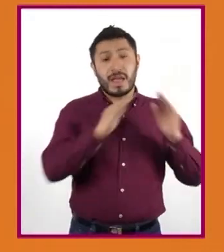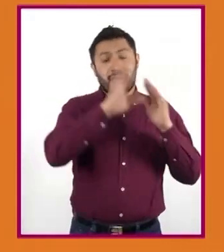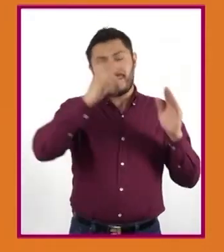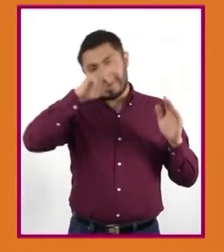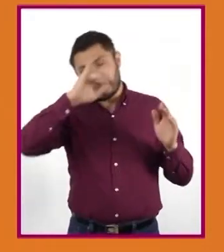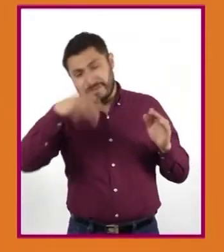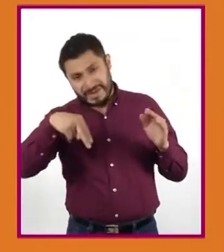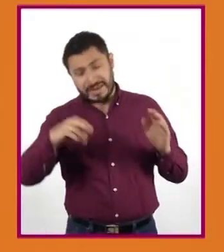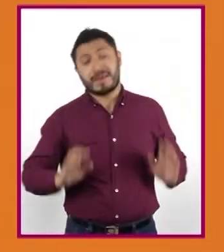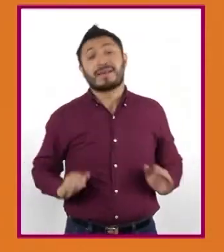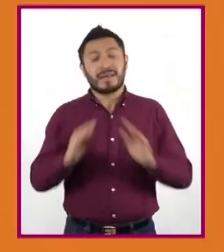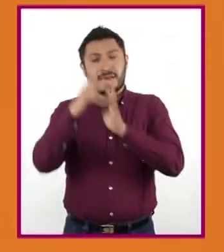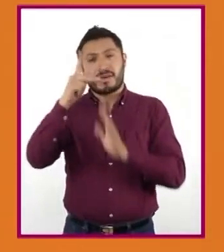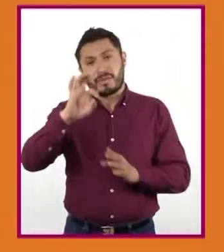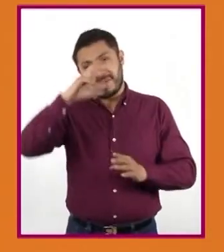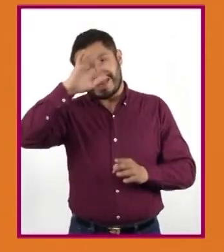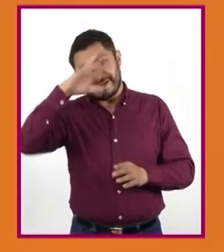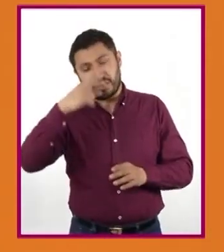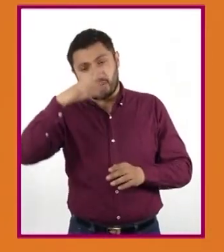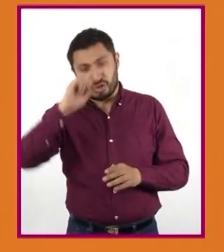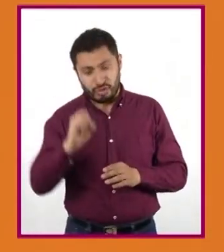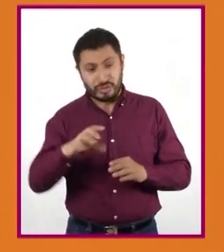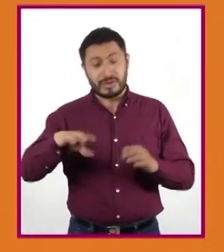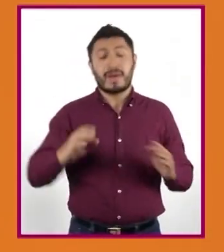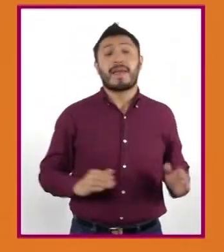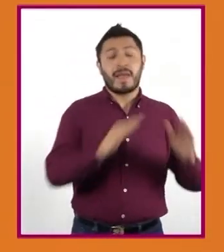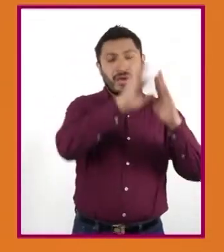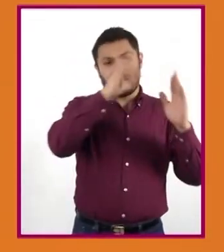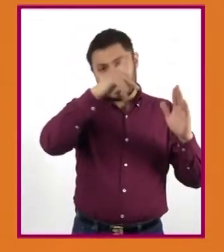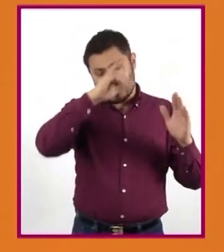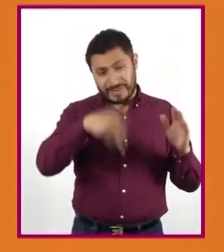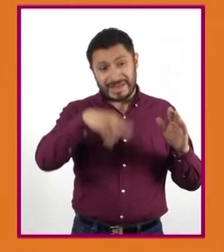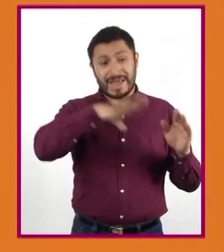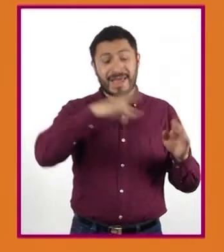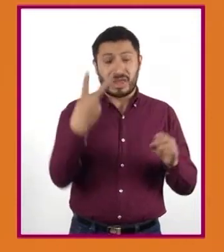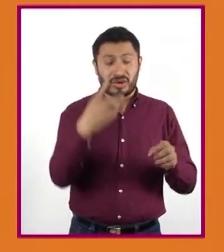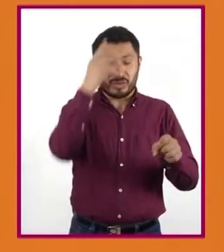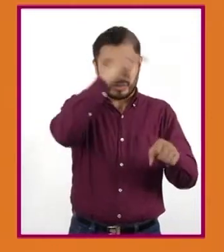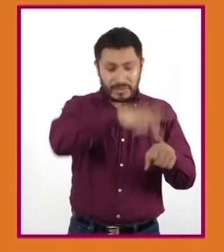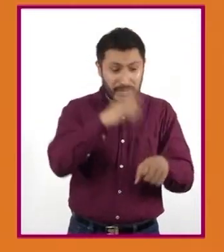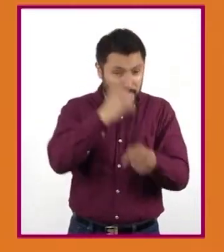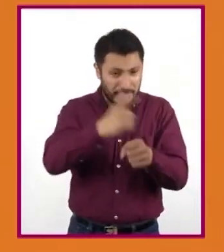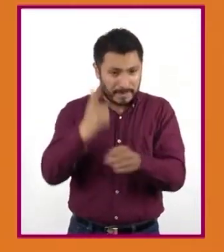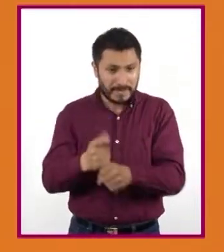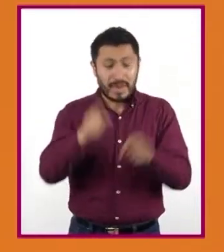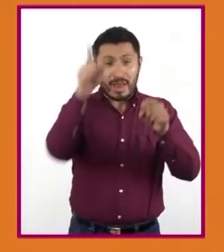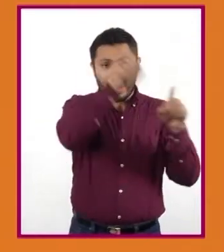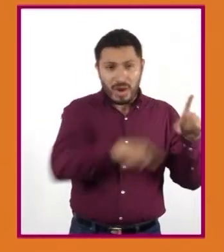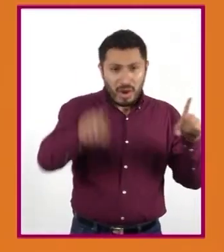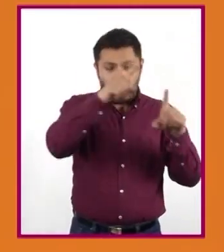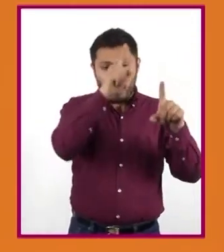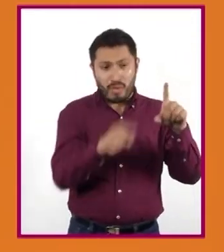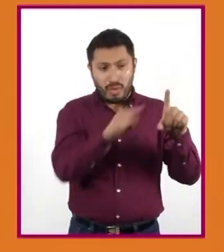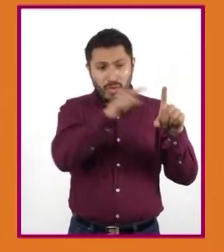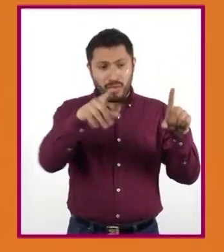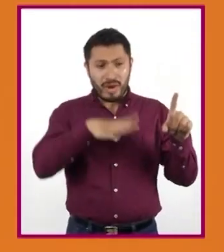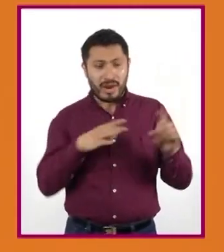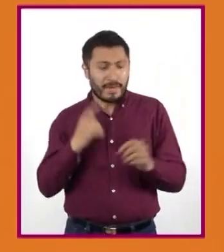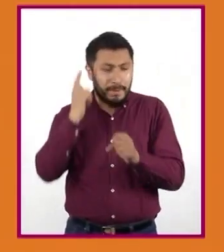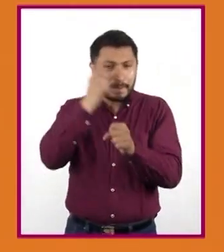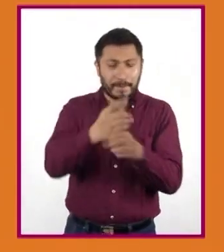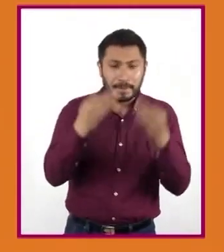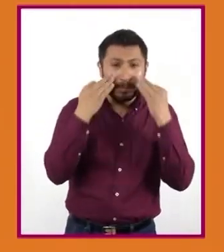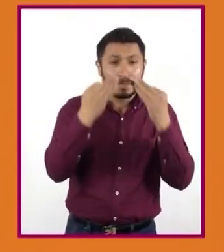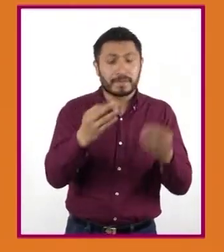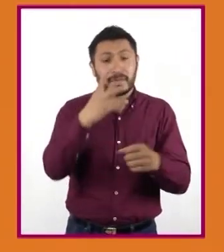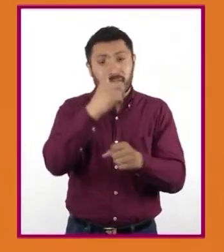Pedregoso. En el Cerro Chapín se descubrieron 2 petrograbados tallados en forma de círculo cruz, donde es posible observar